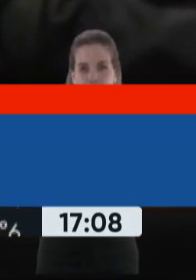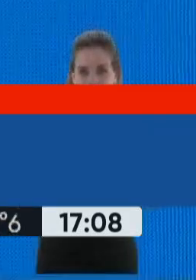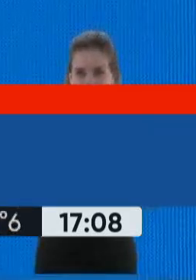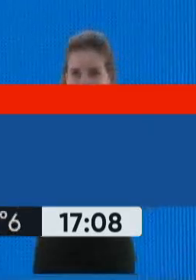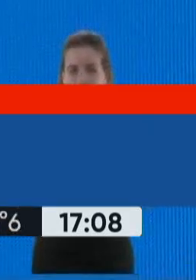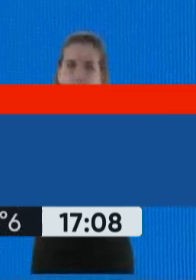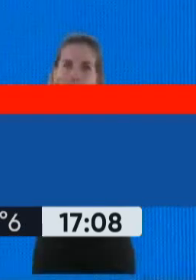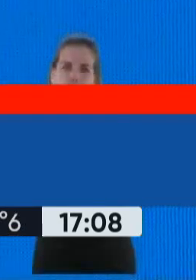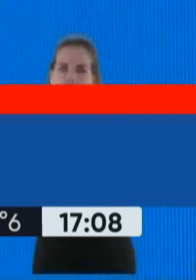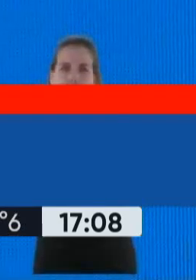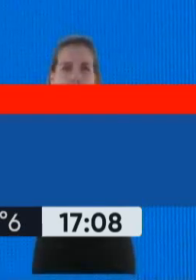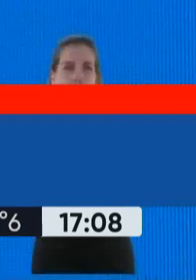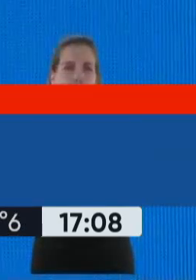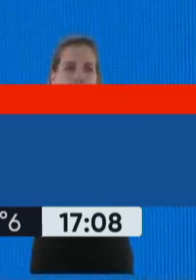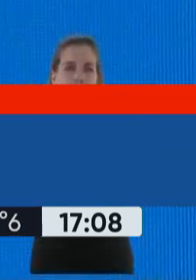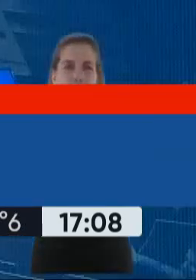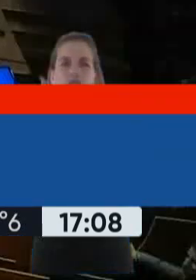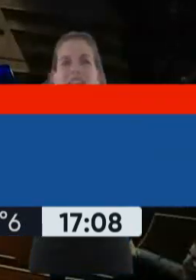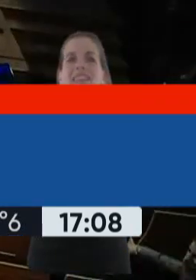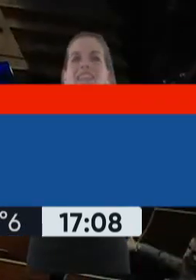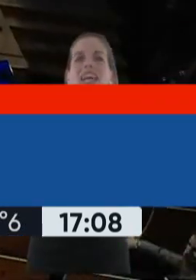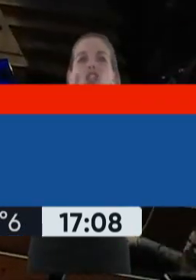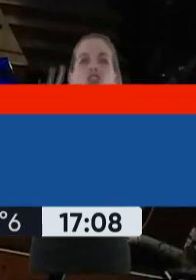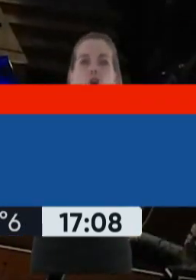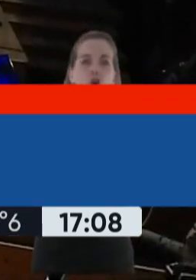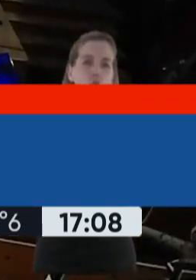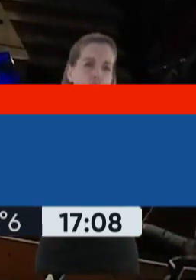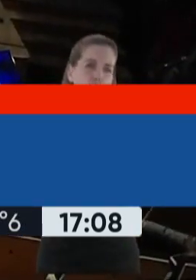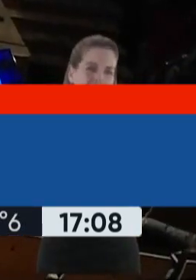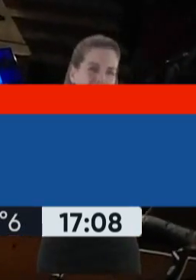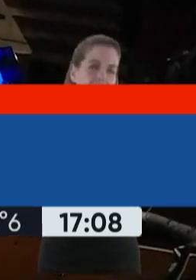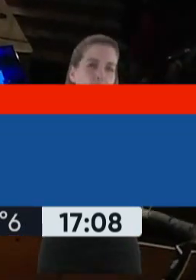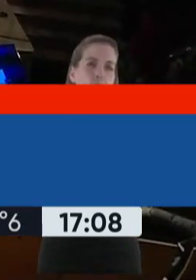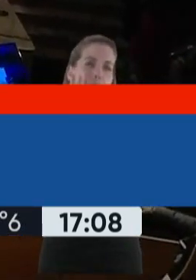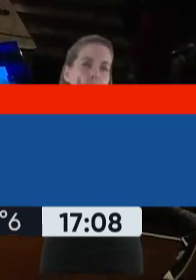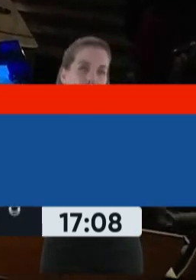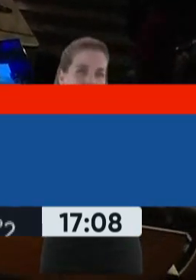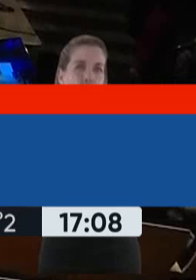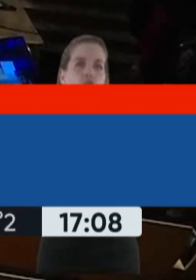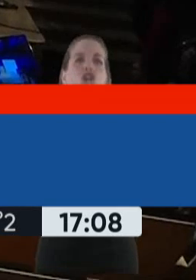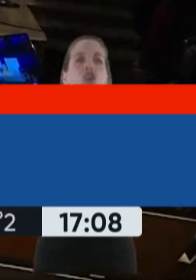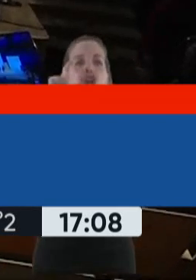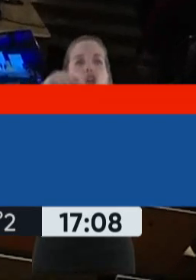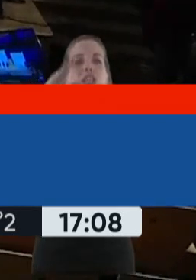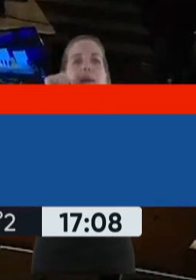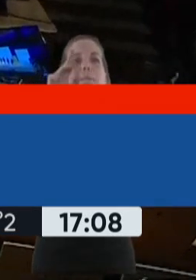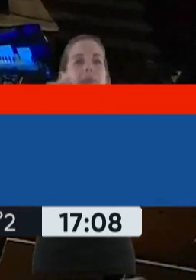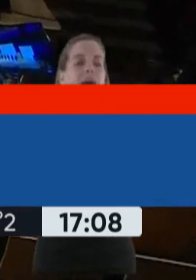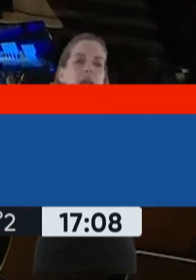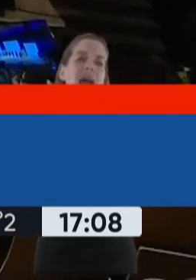Y veo muchos. Lo veo a Santoro allí, el compañero de siempre. Lo veo a Carlos Rottenberg. Gracias, Carlos, por